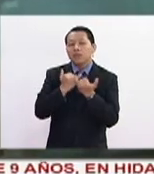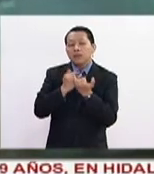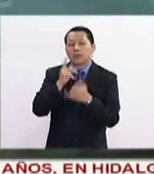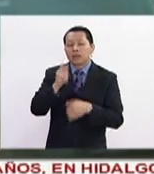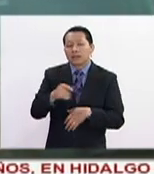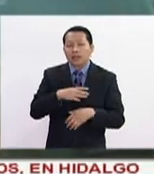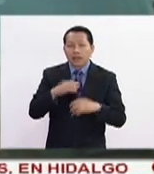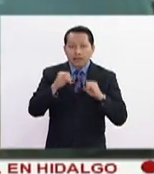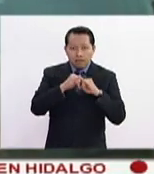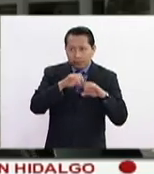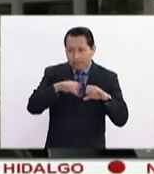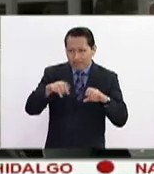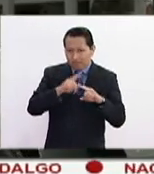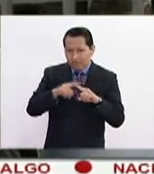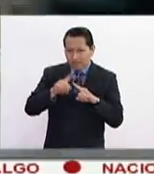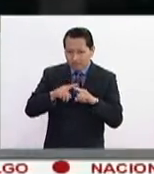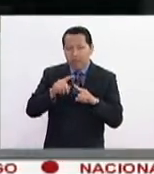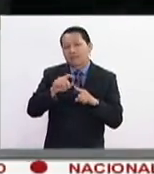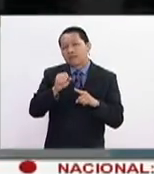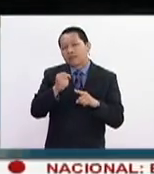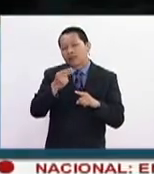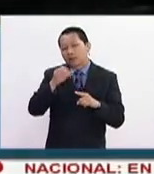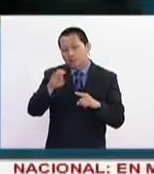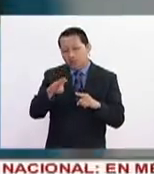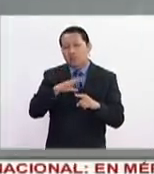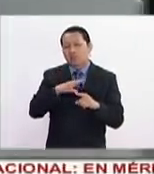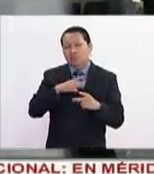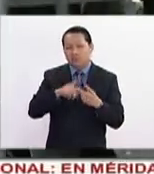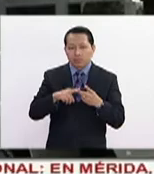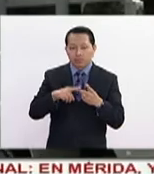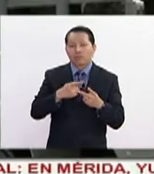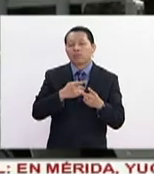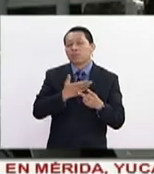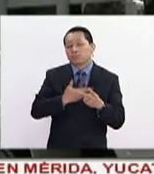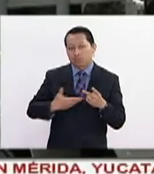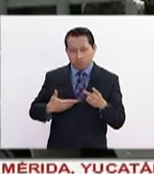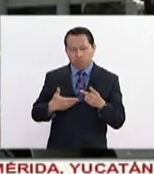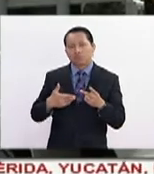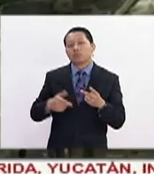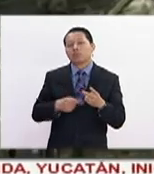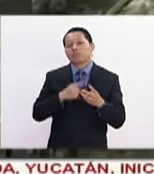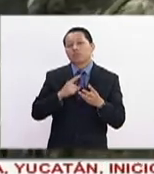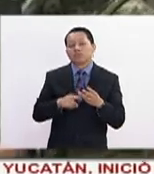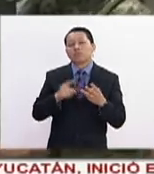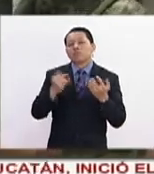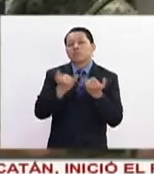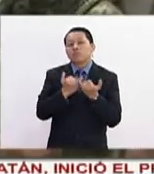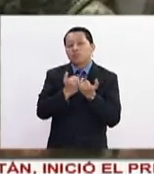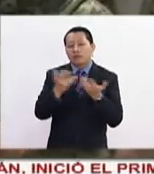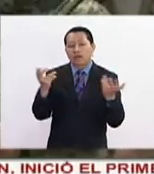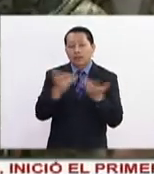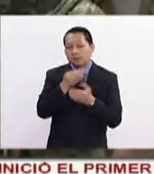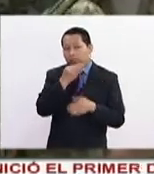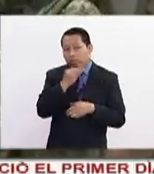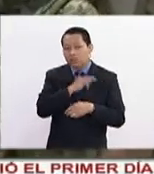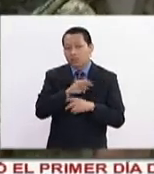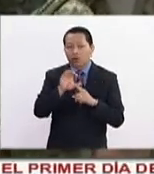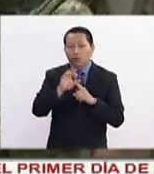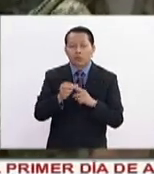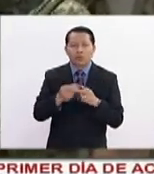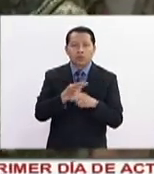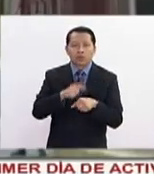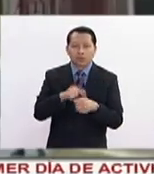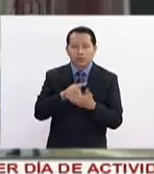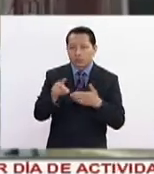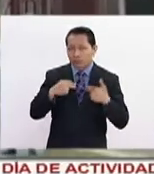la institución, la Secretaría de Gobernación, es decir, el Ejecutivo Federal, y que se realizará de inmediato a la Comisión Nacional